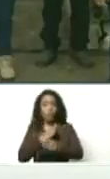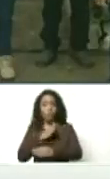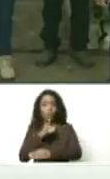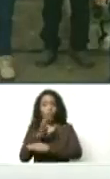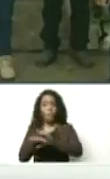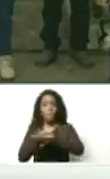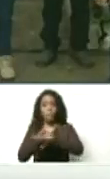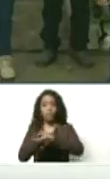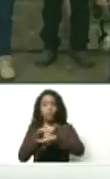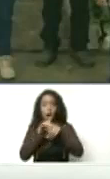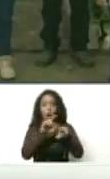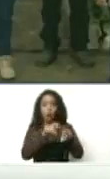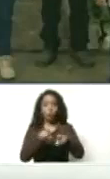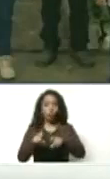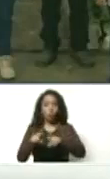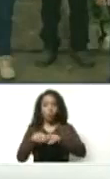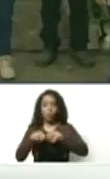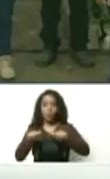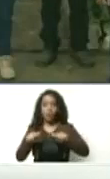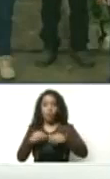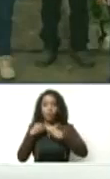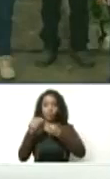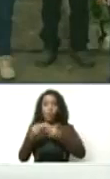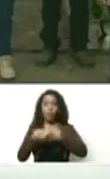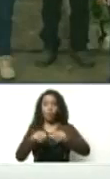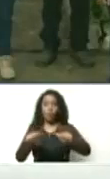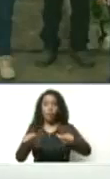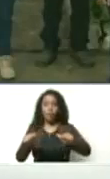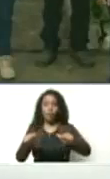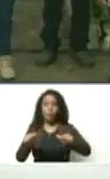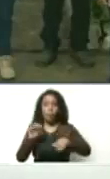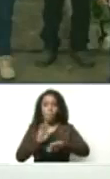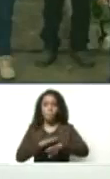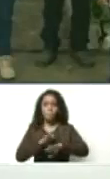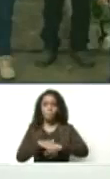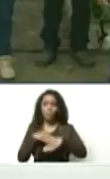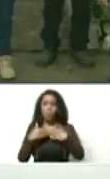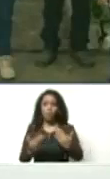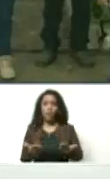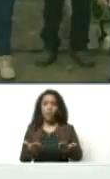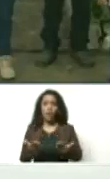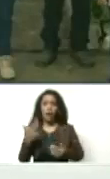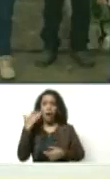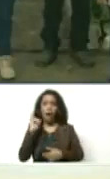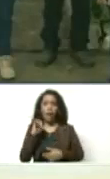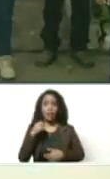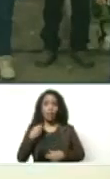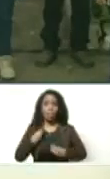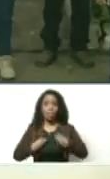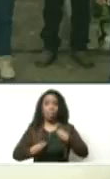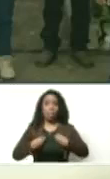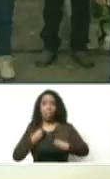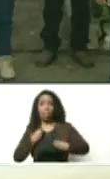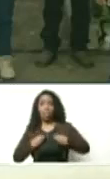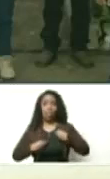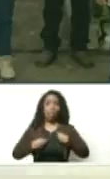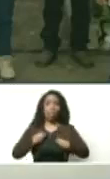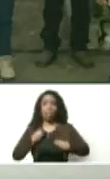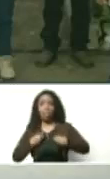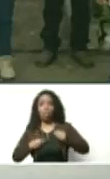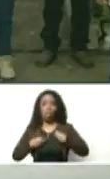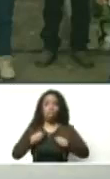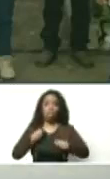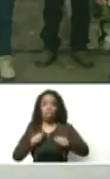el ministro de Agricultura y Tierra y les da la tierra. ¿Por qué tienes esa angustia